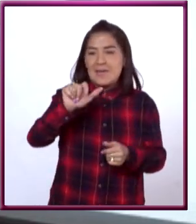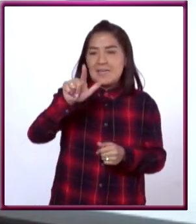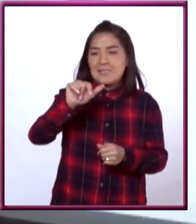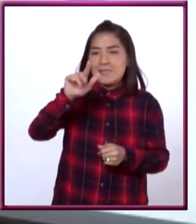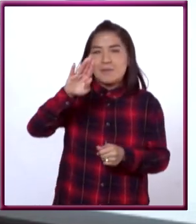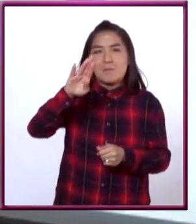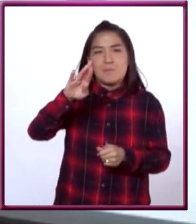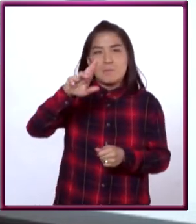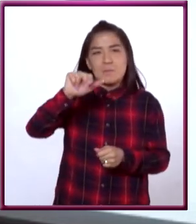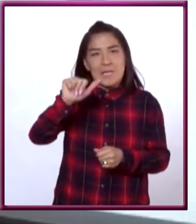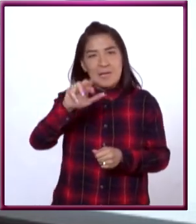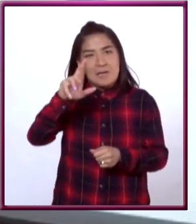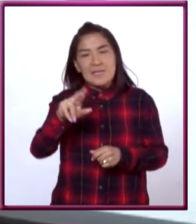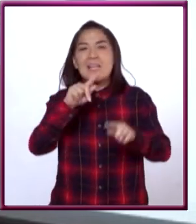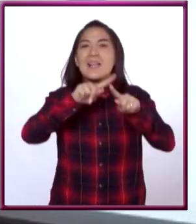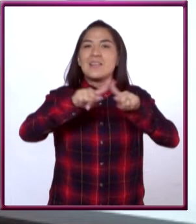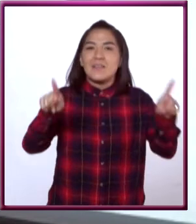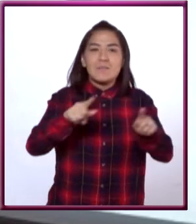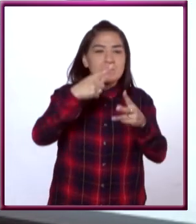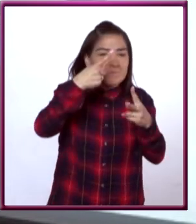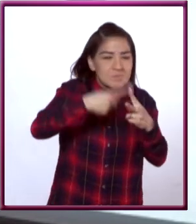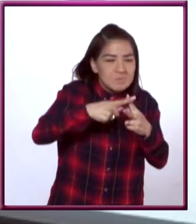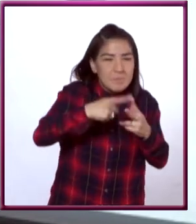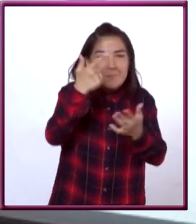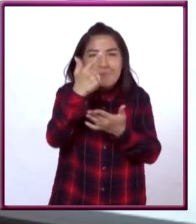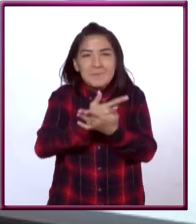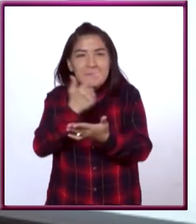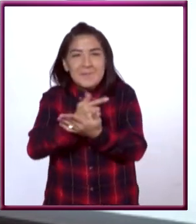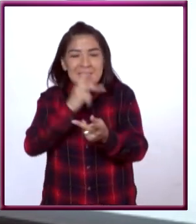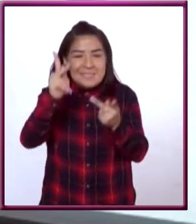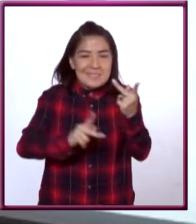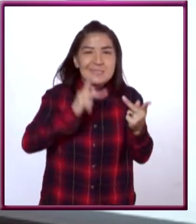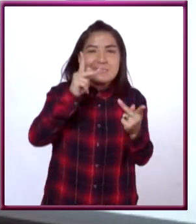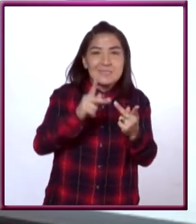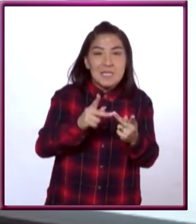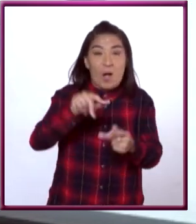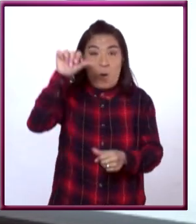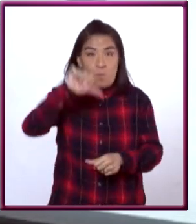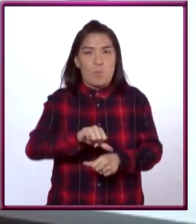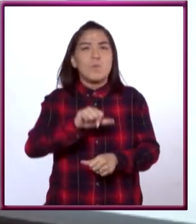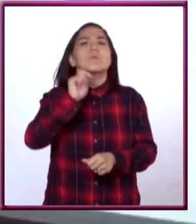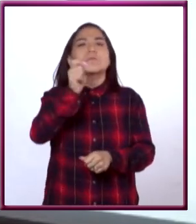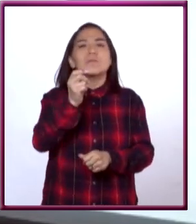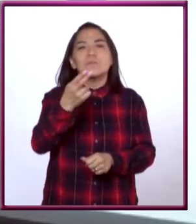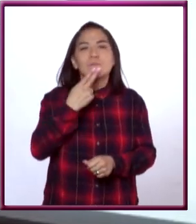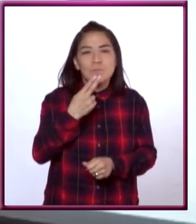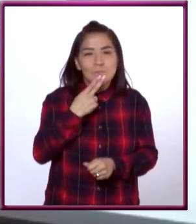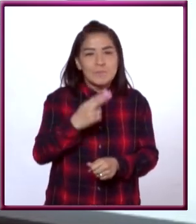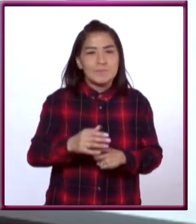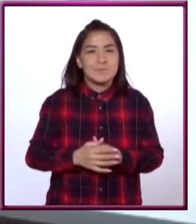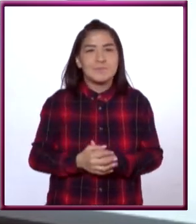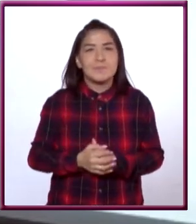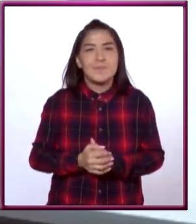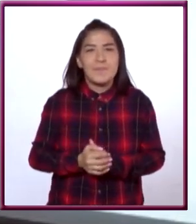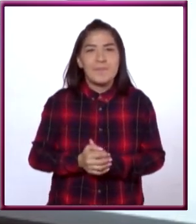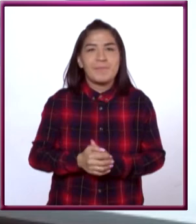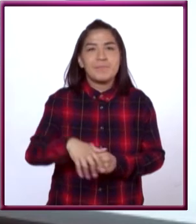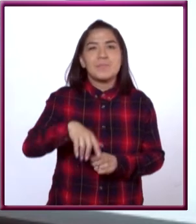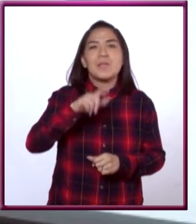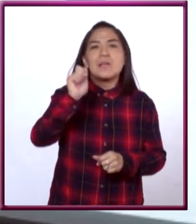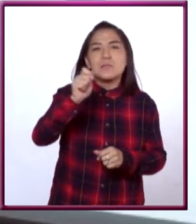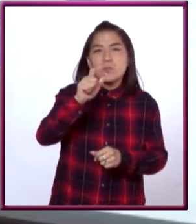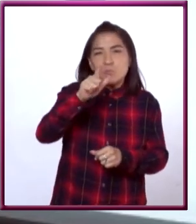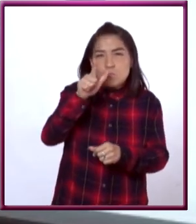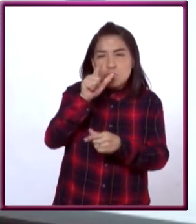lograr estas precisiones y poder medir. Entonces, hoy día se utilizan también